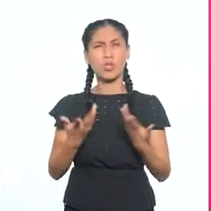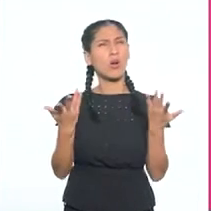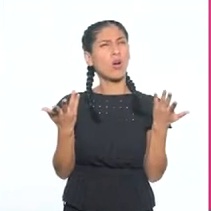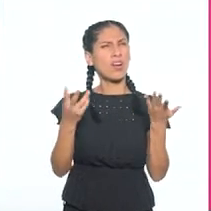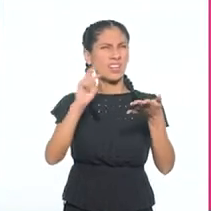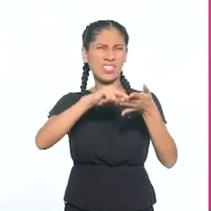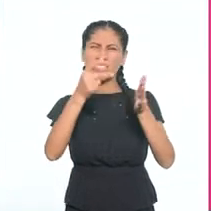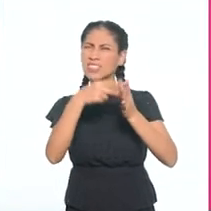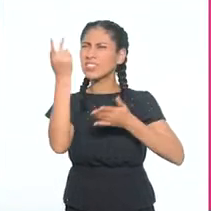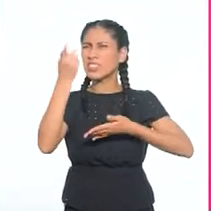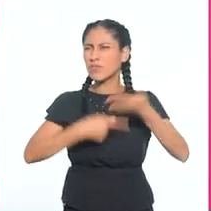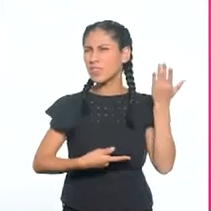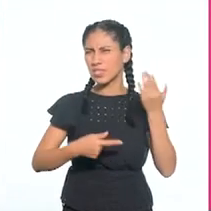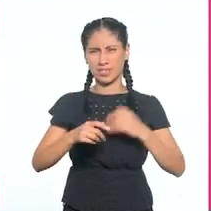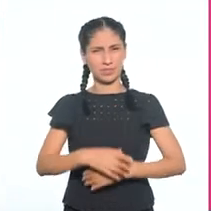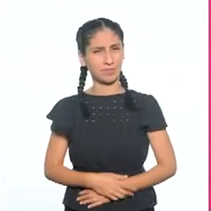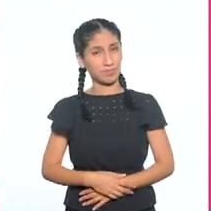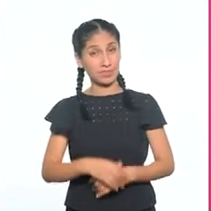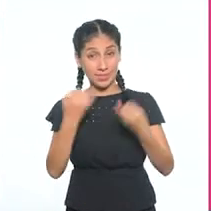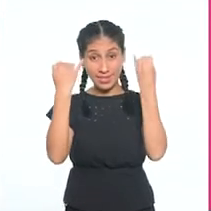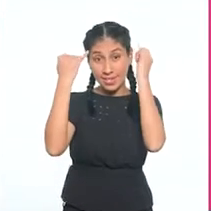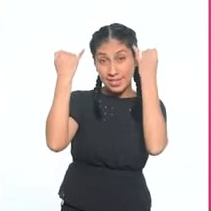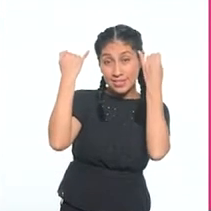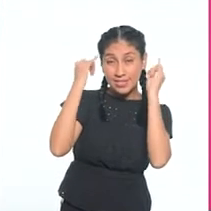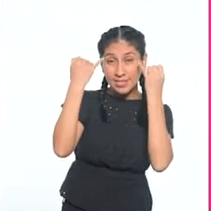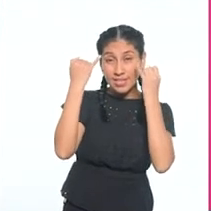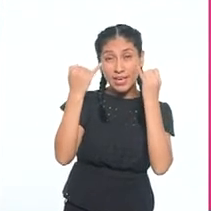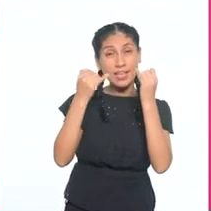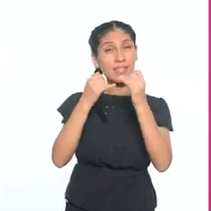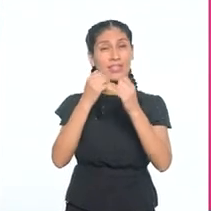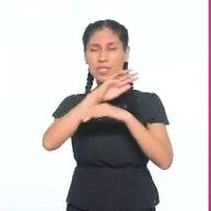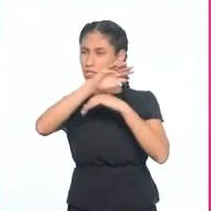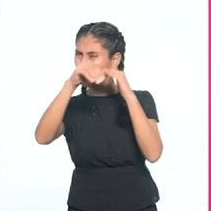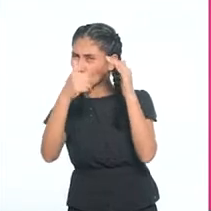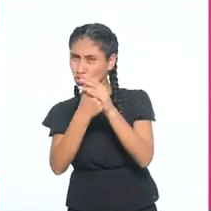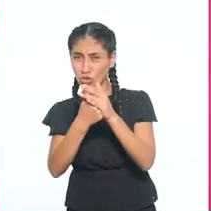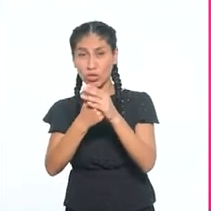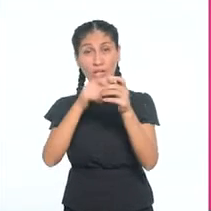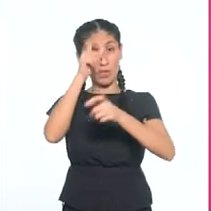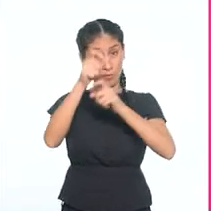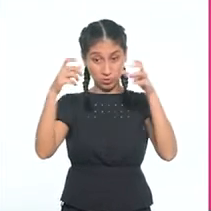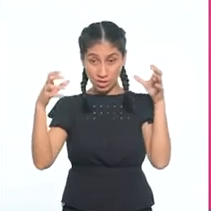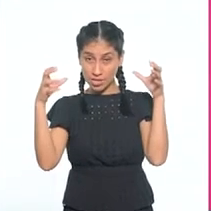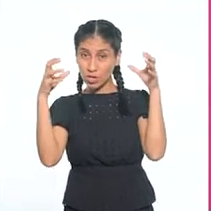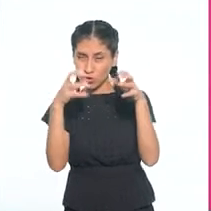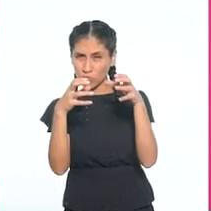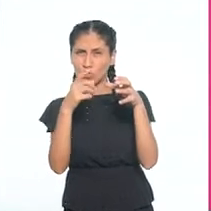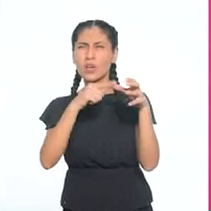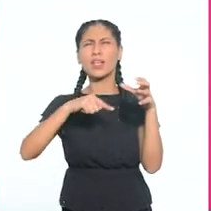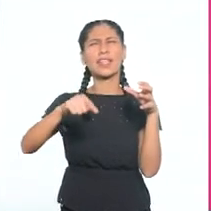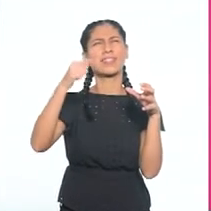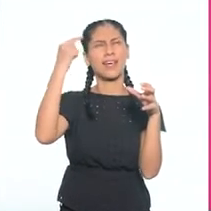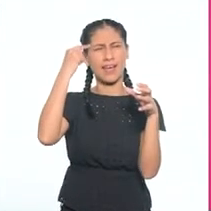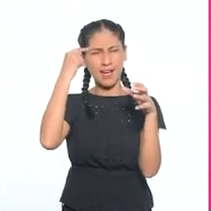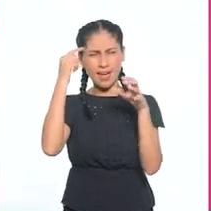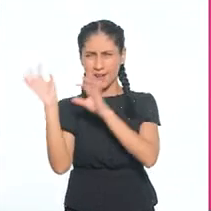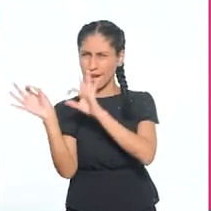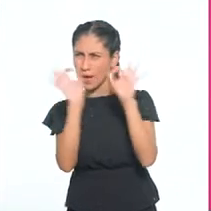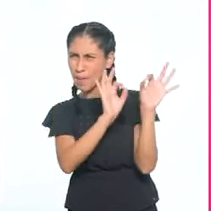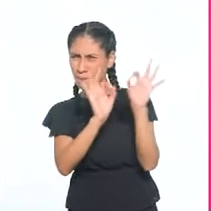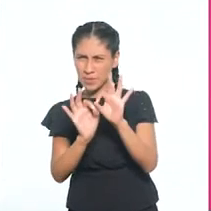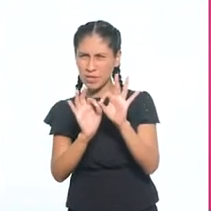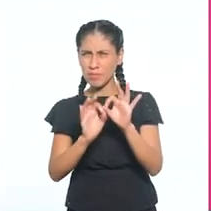qué significa eso que las ideas de todos los miembros del grupo tengan la